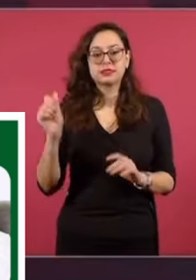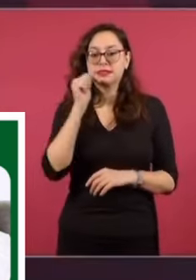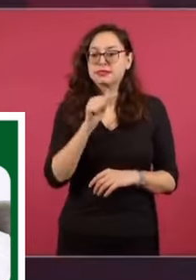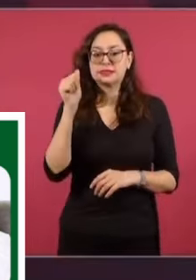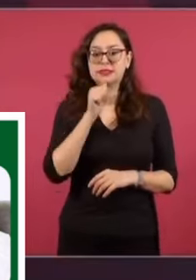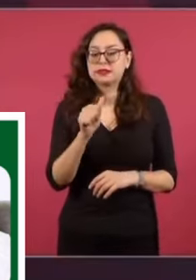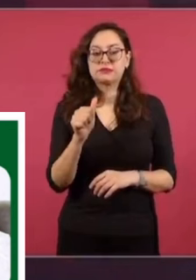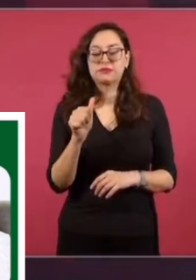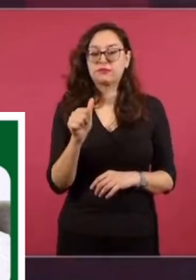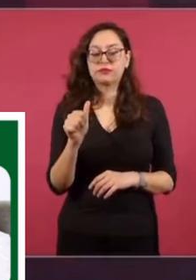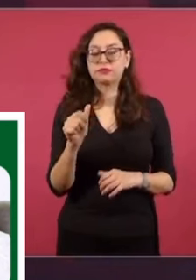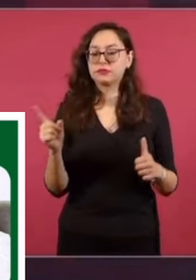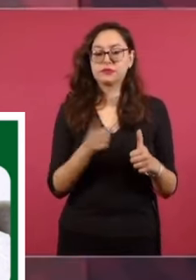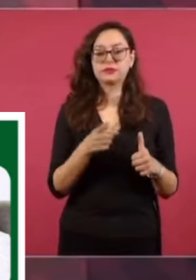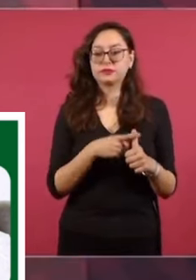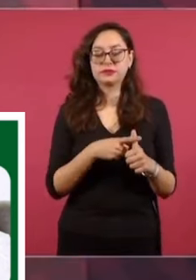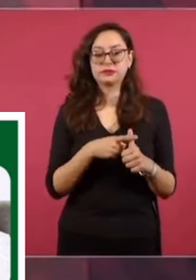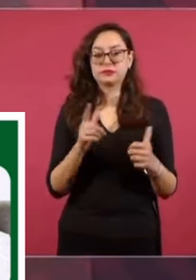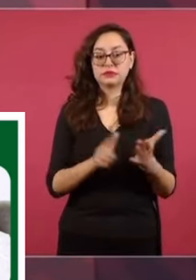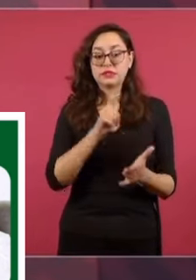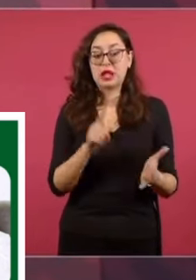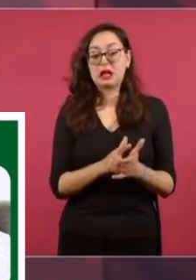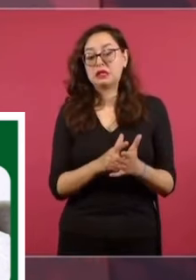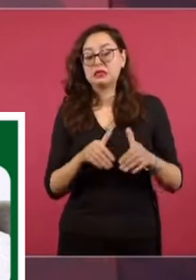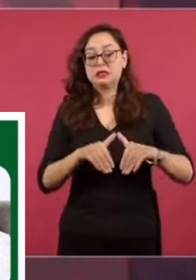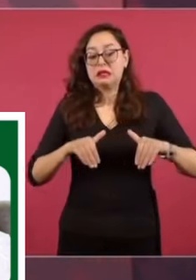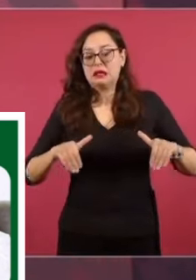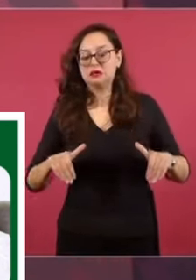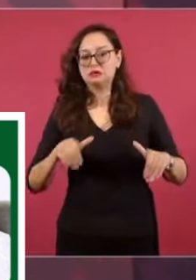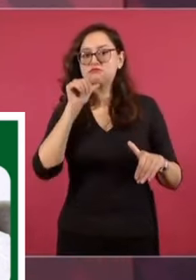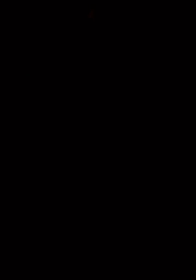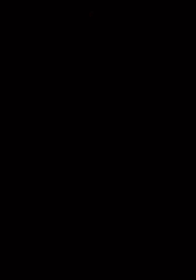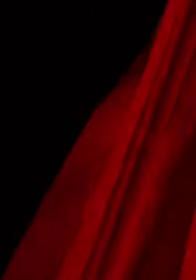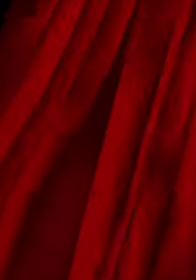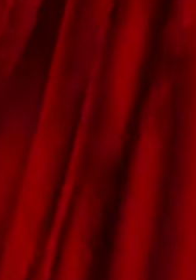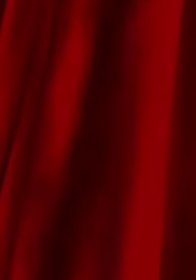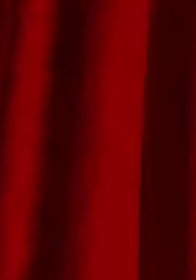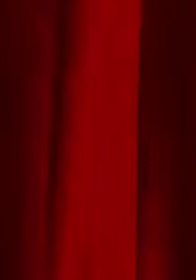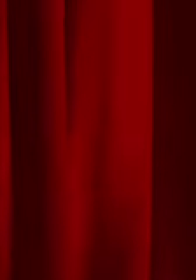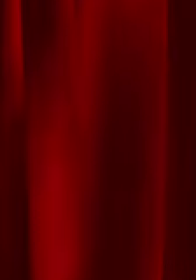nos apegamos a la máxima de que al margen de la ley nada y por encima de la ley nadie.